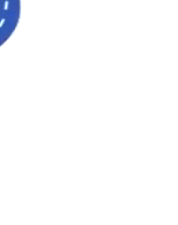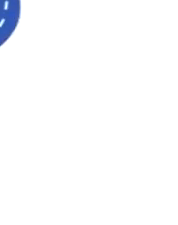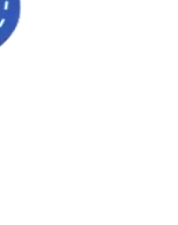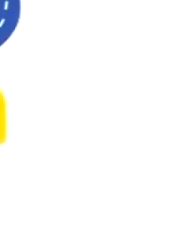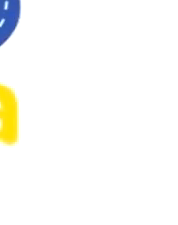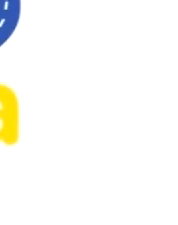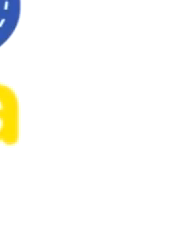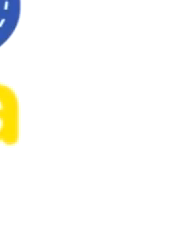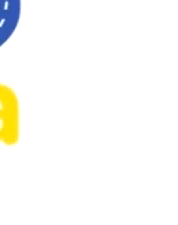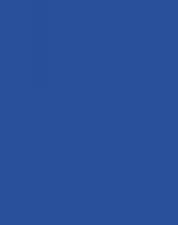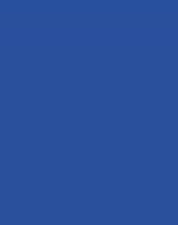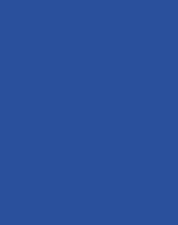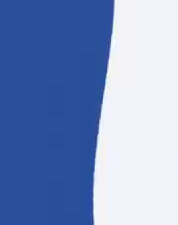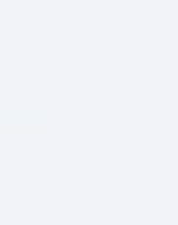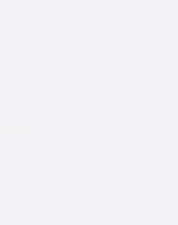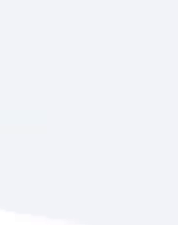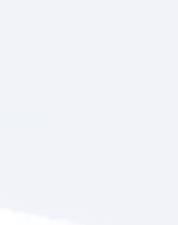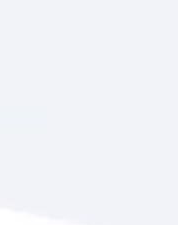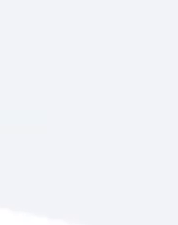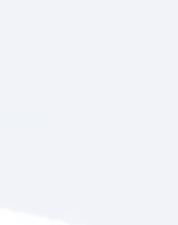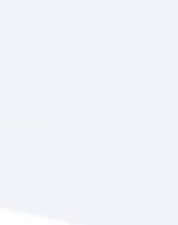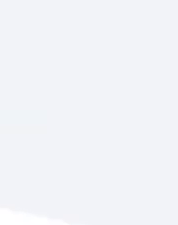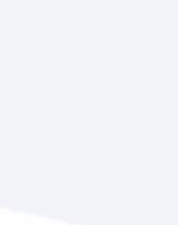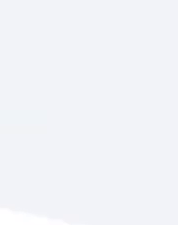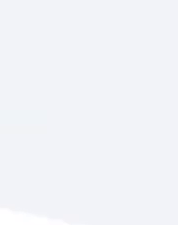Aprendo en casa.